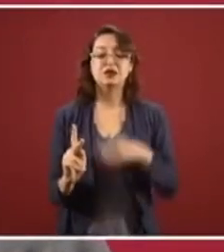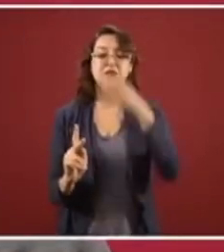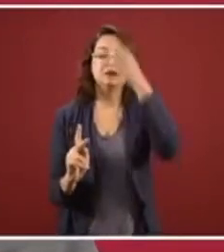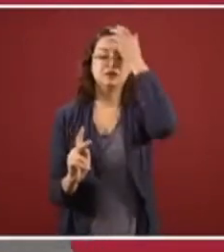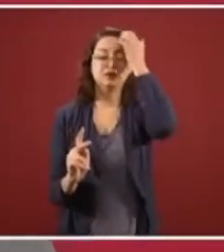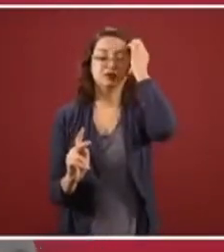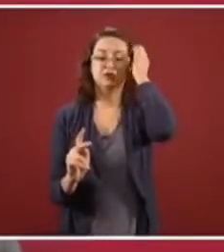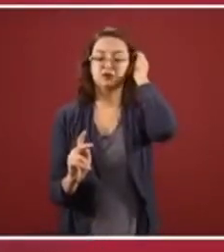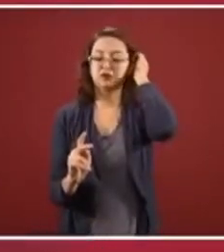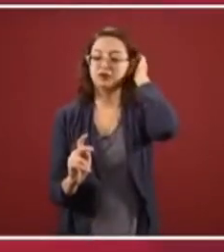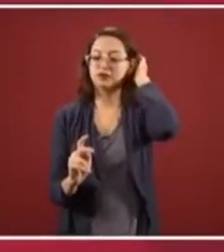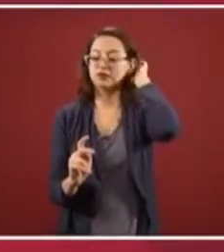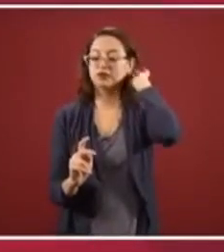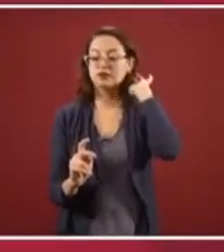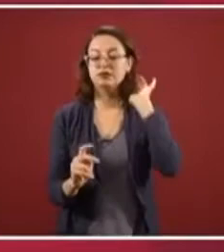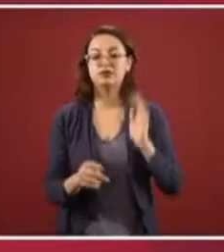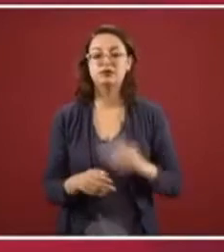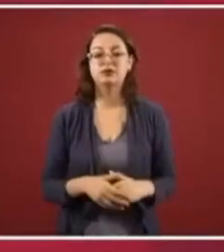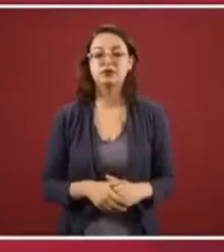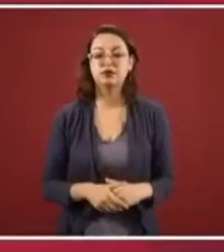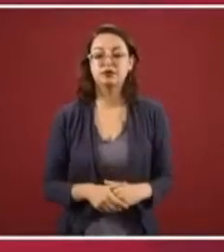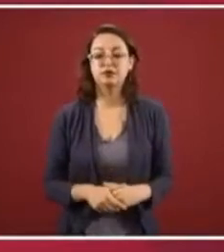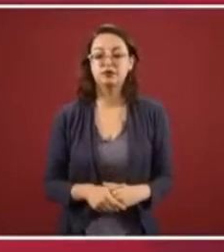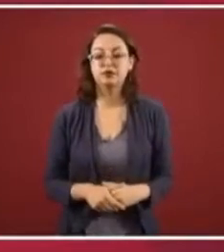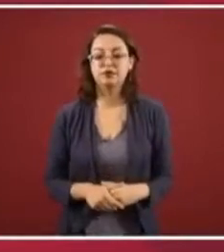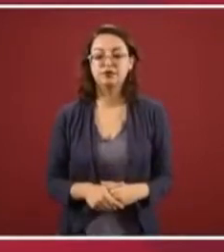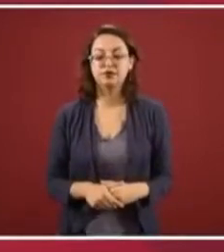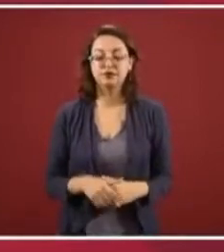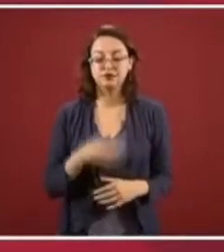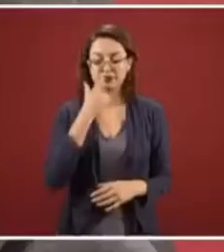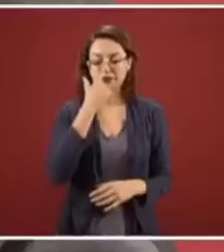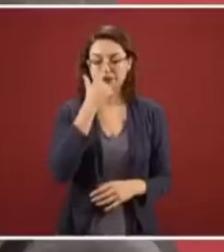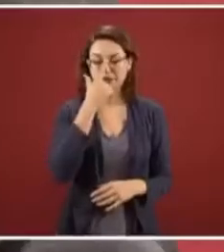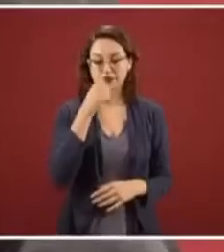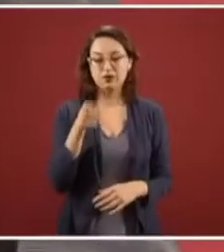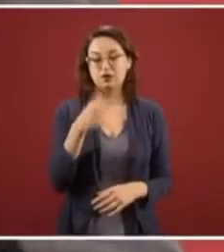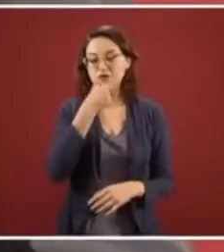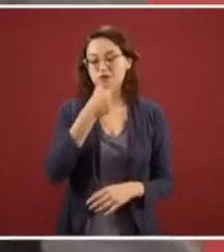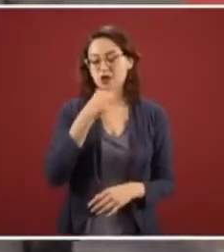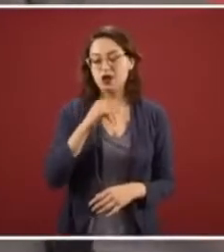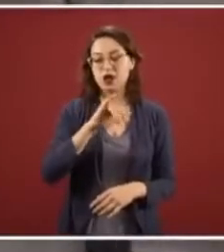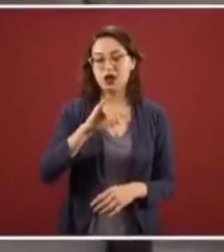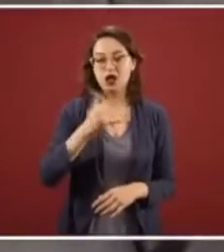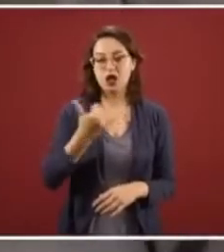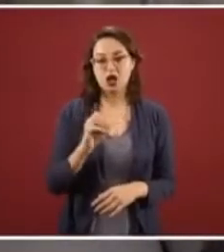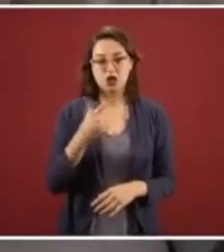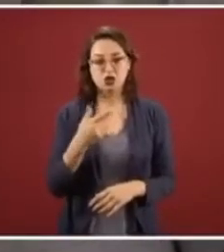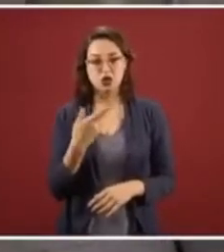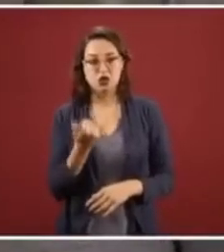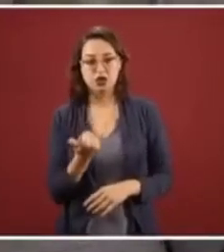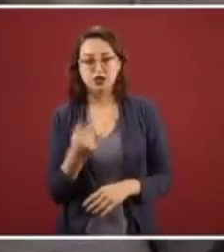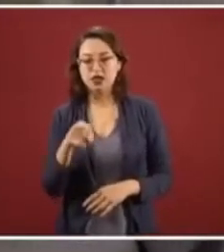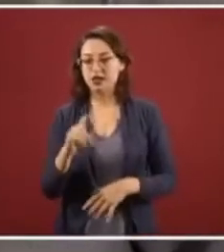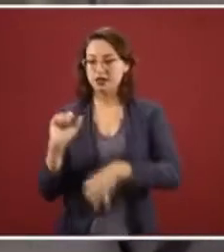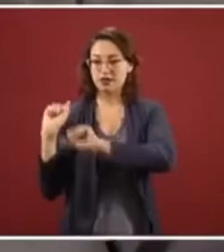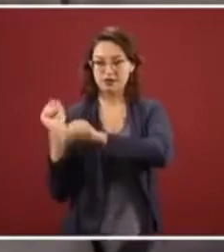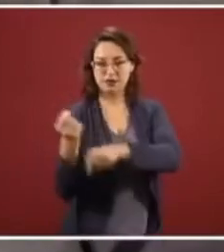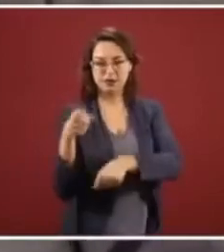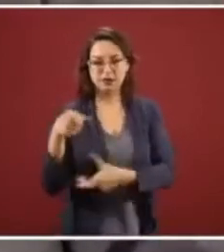decía Yogi Berra, como se dice en el béisbol, esto no se acaba hasta que se acaba.